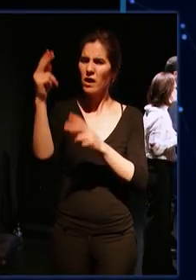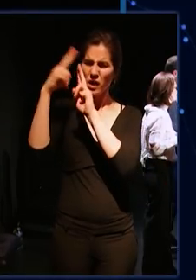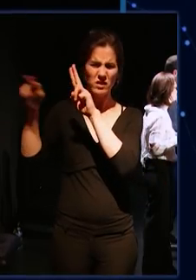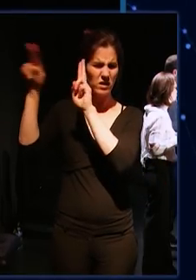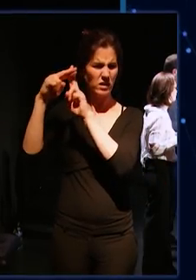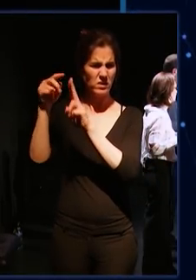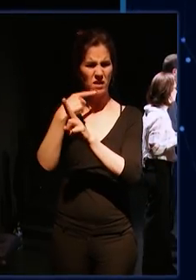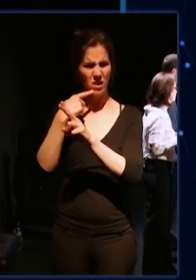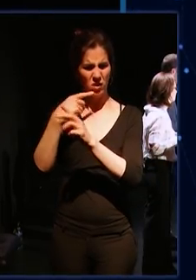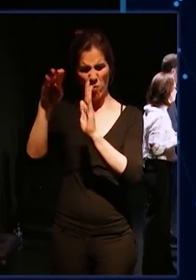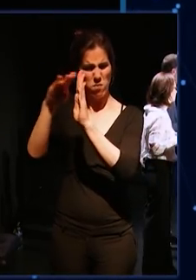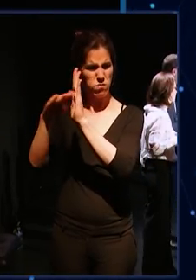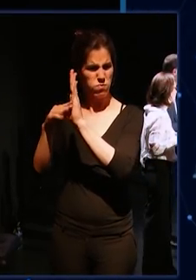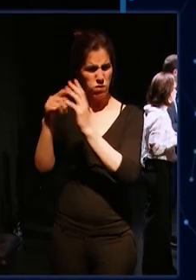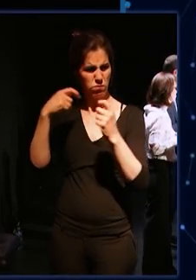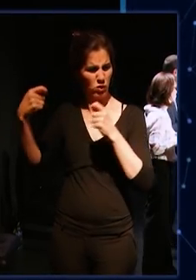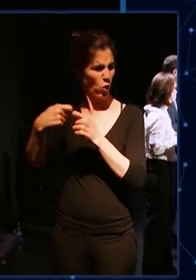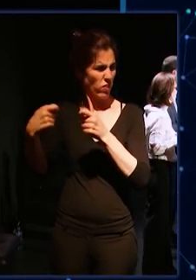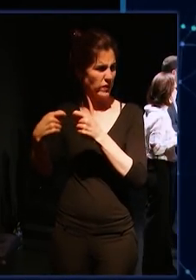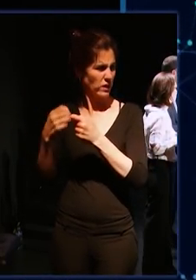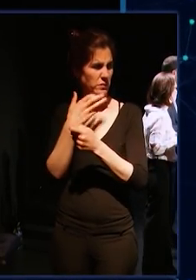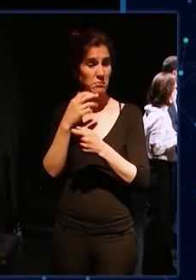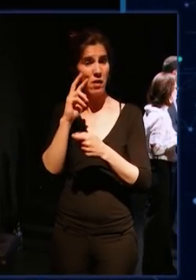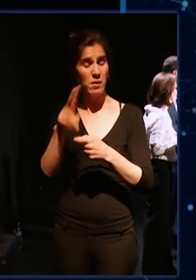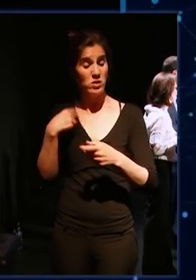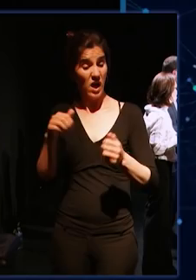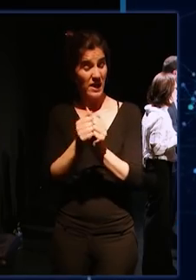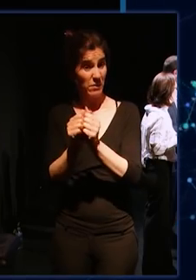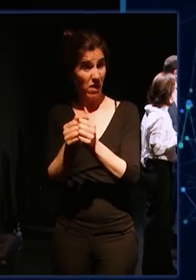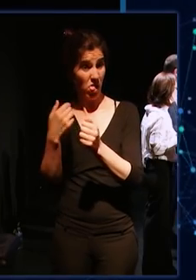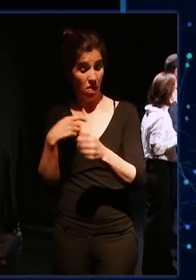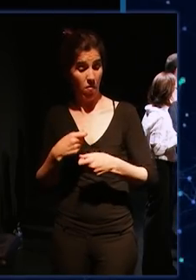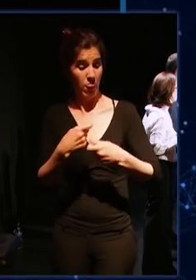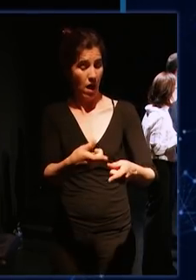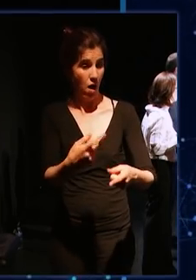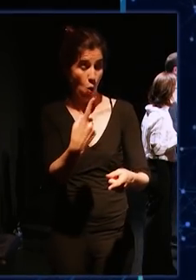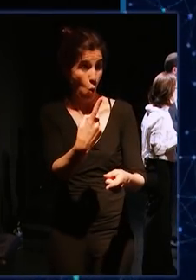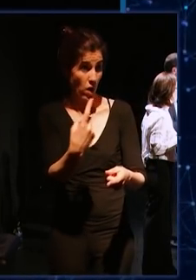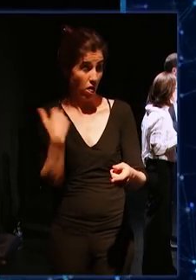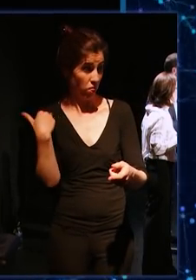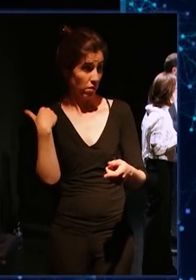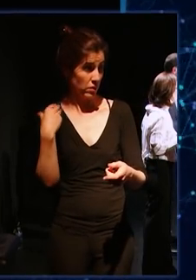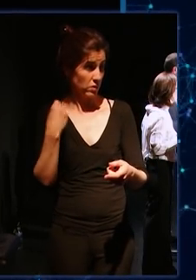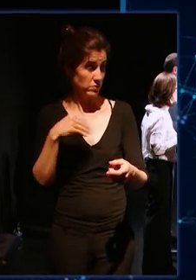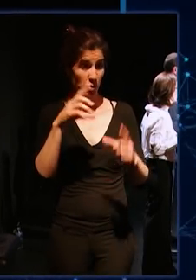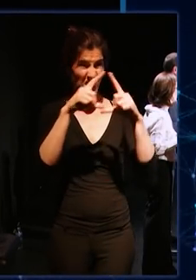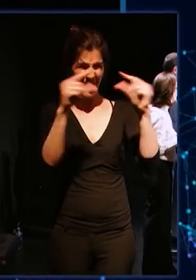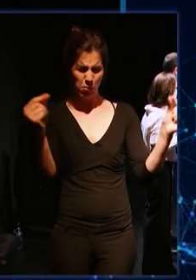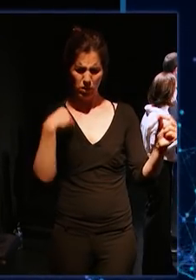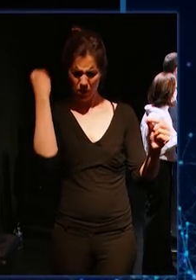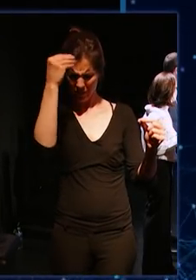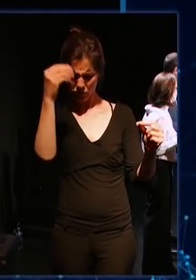residencias concertadas y, por ejemplo, estamos viendo que a Sabadell le han dado hace nada una, donde gobierna Esquerra Republicana, si no me